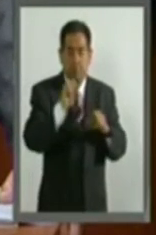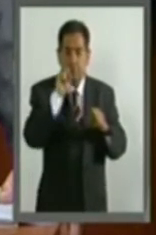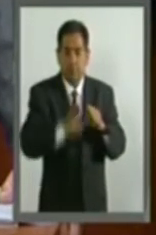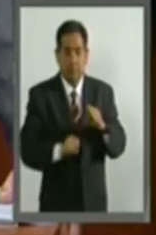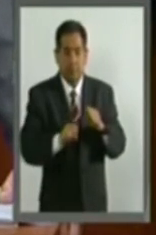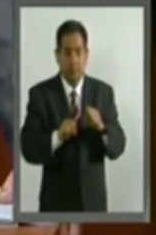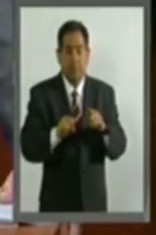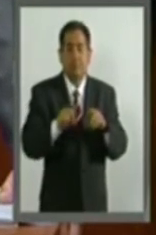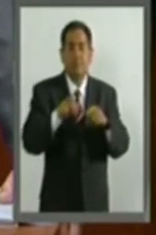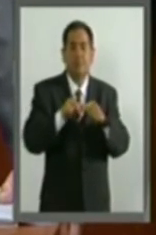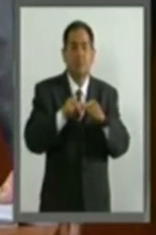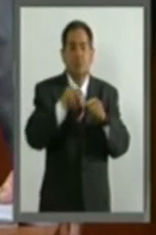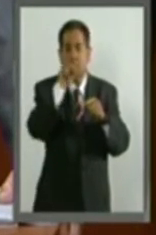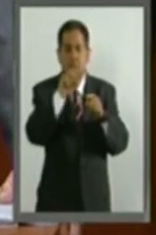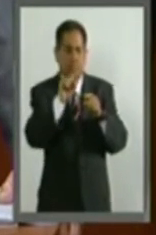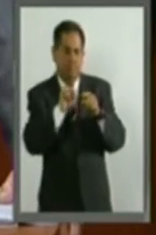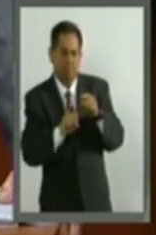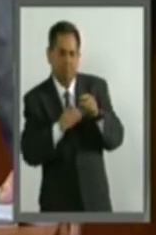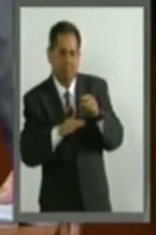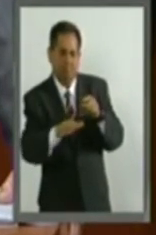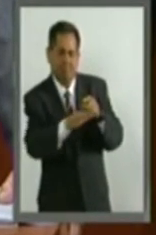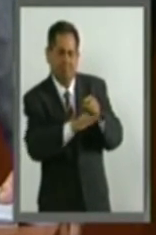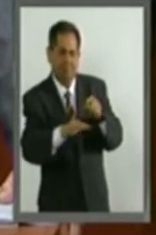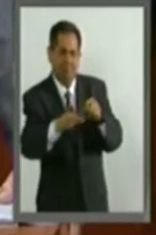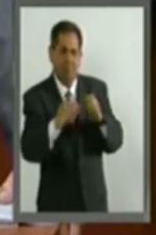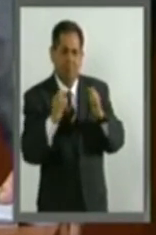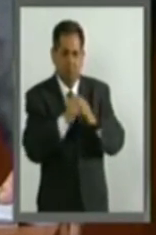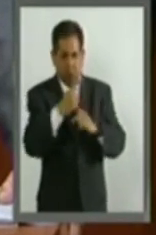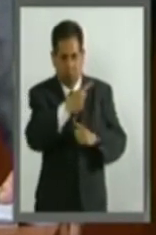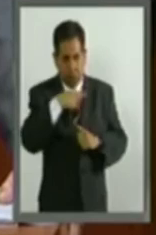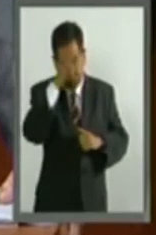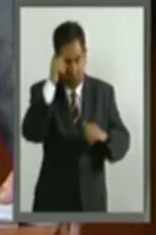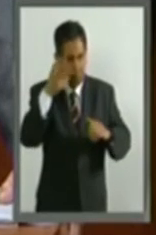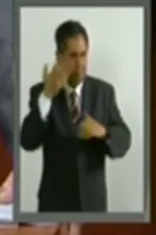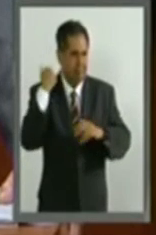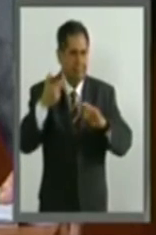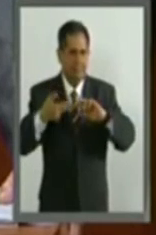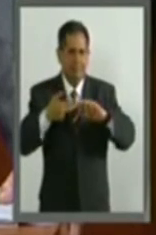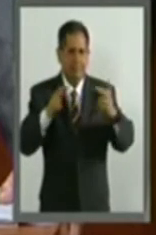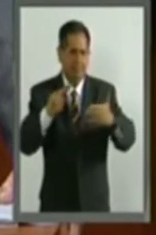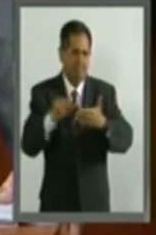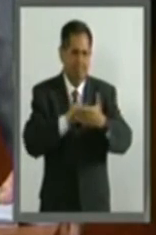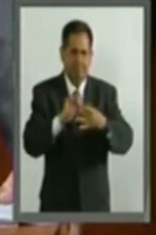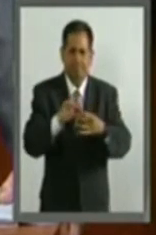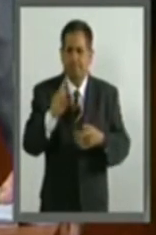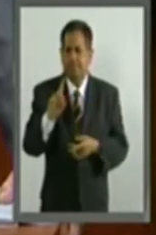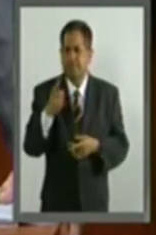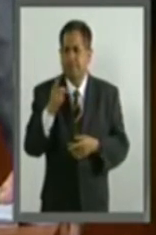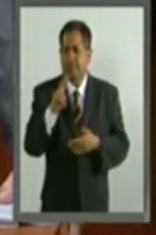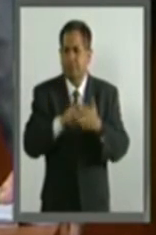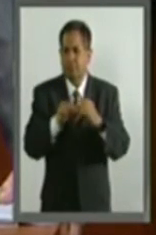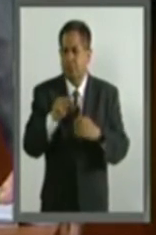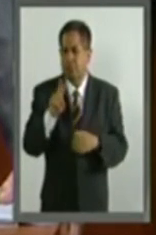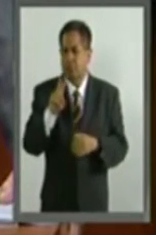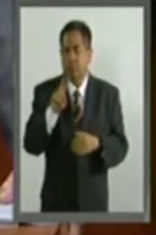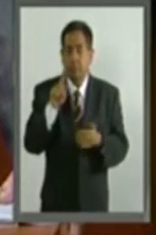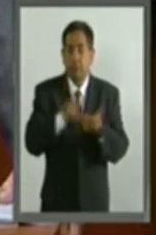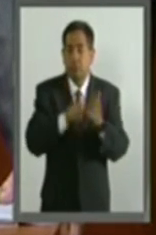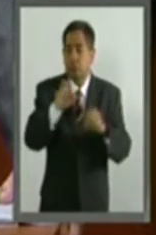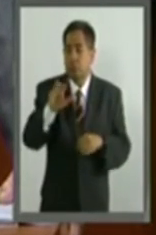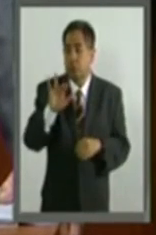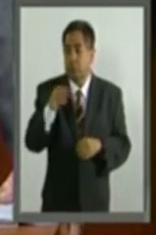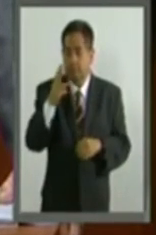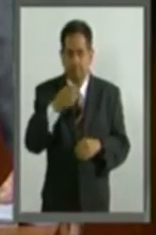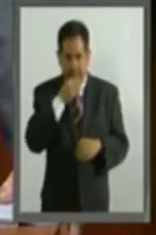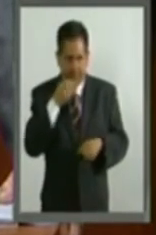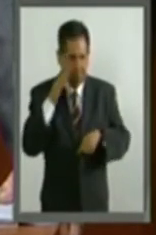Paso del Norte, de conformidad con el tratado entre los dos países firmado el 30 de diciembre de 1853,